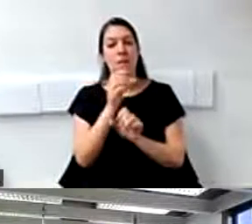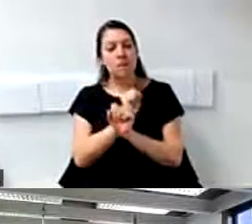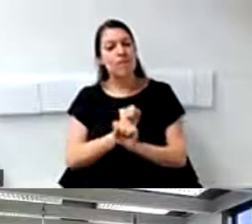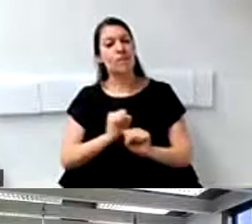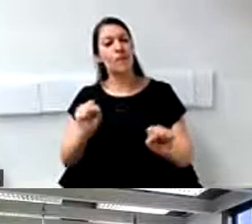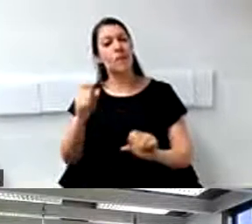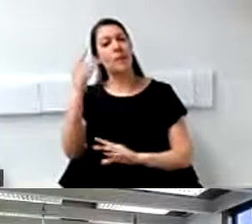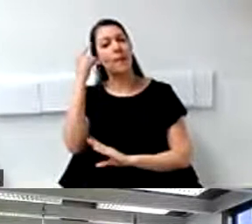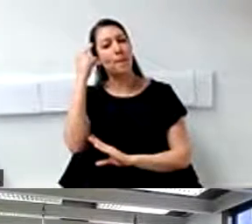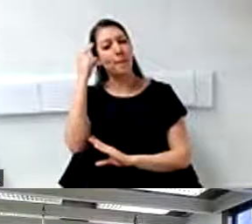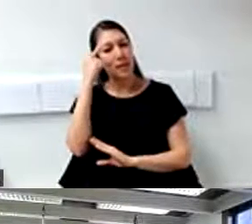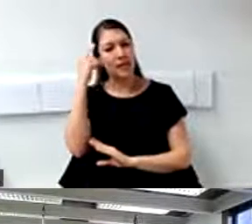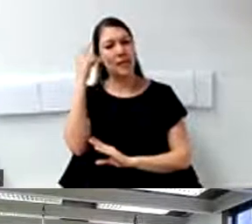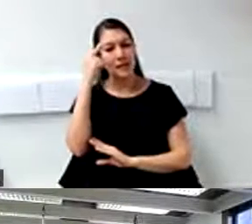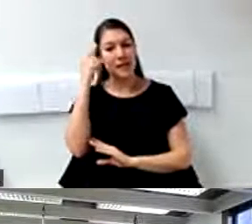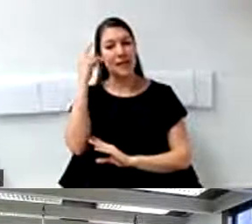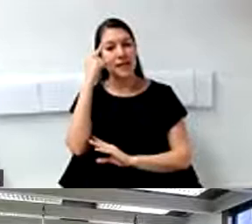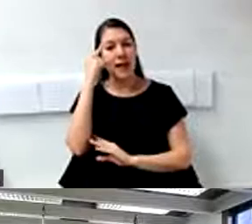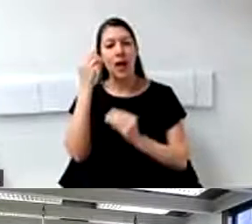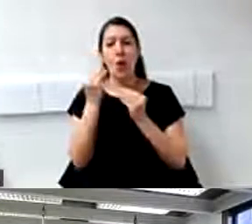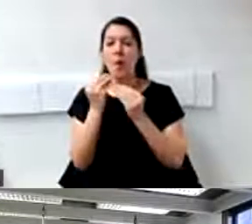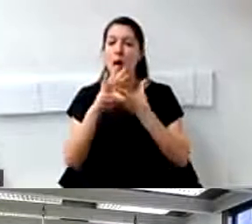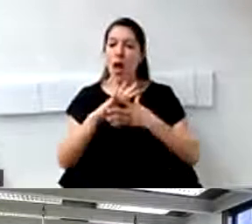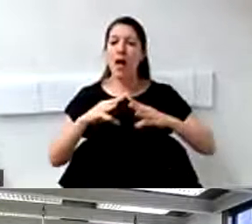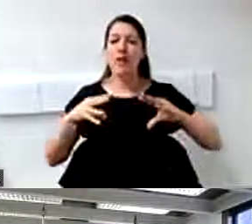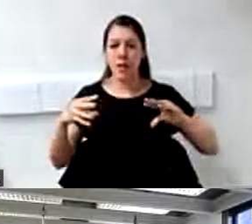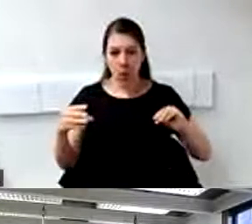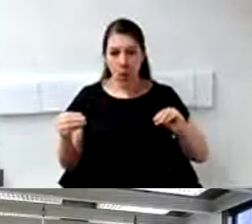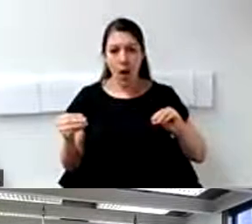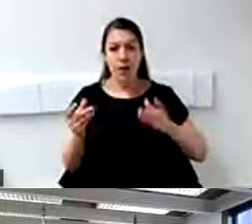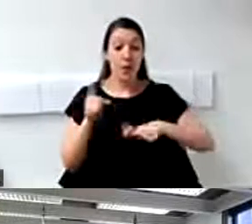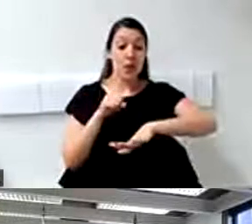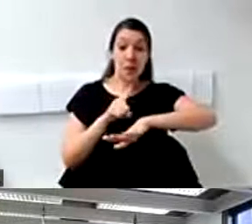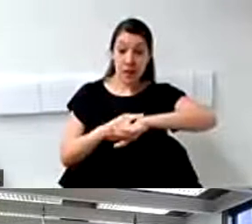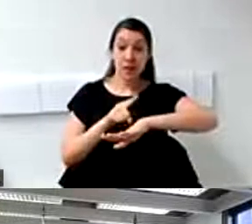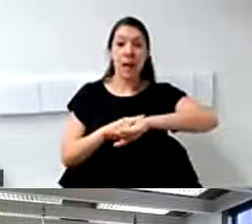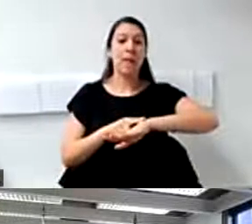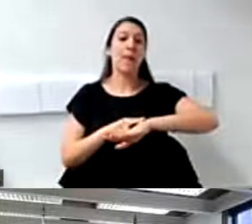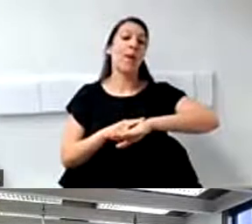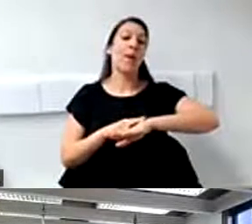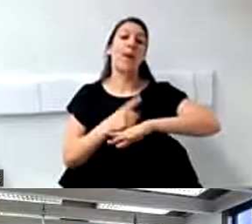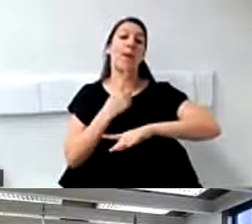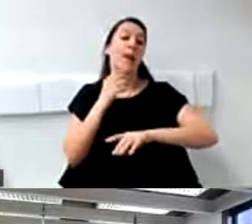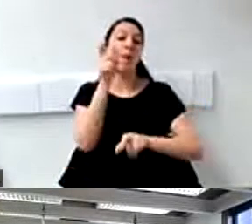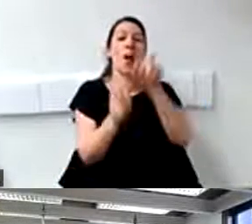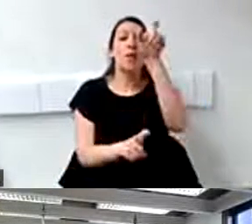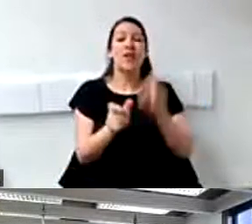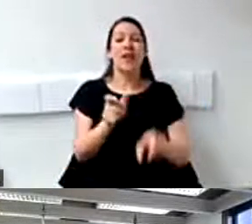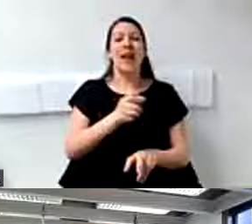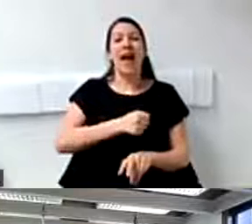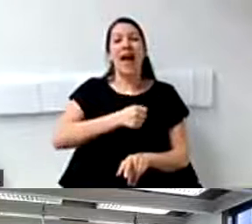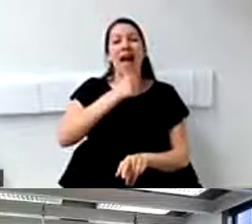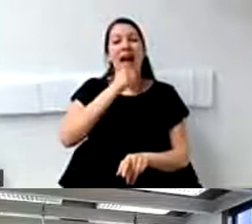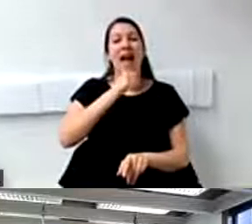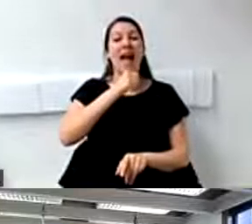pensarlo para adecuar, así como adecuamos los tiempos para los adultos mayores cuando vienen a atenderse,